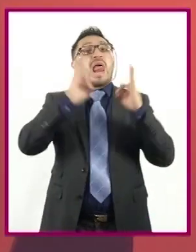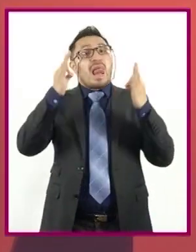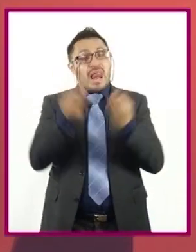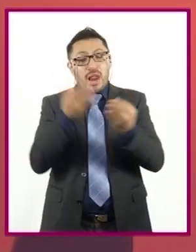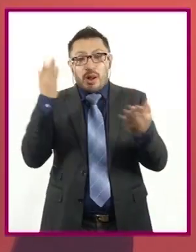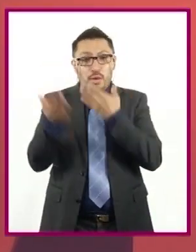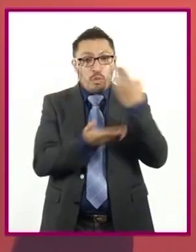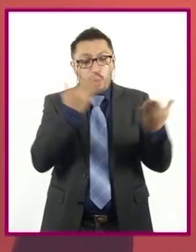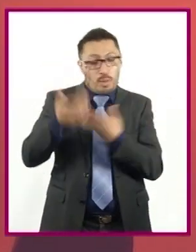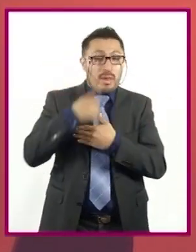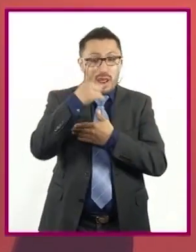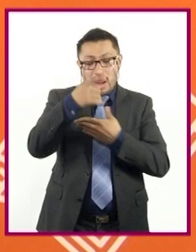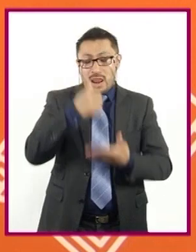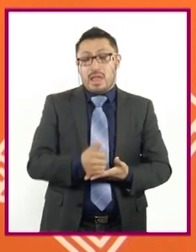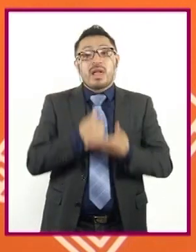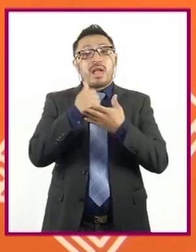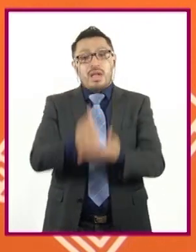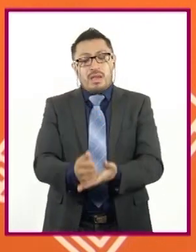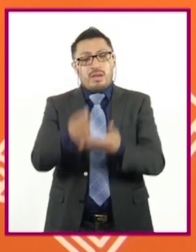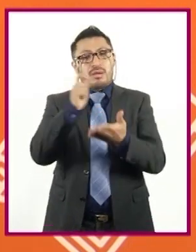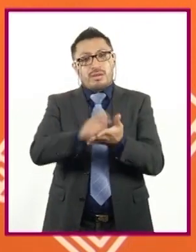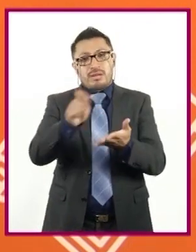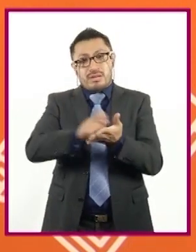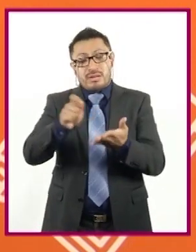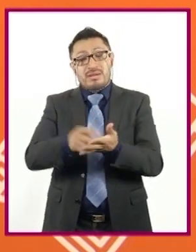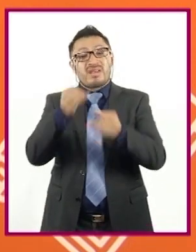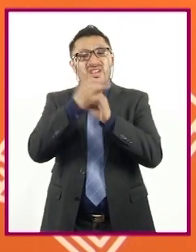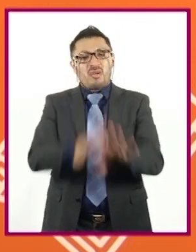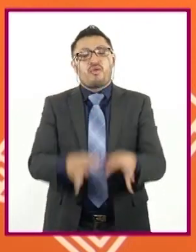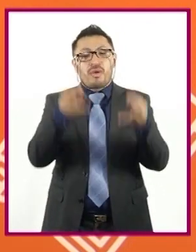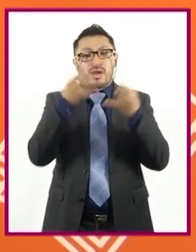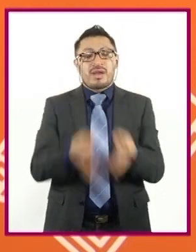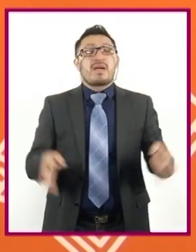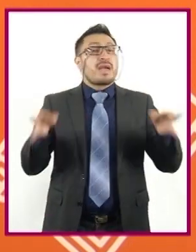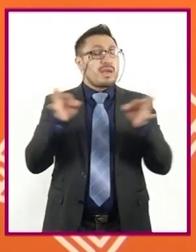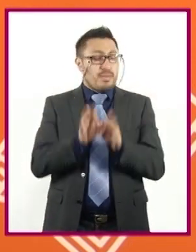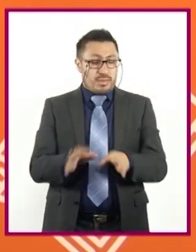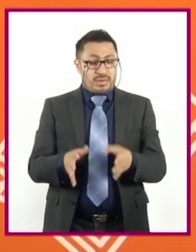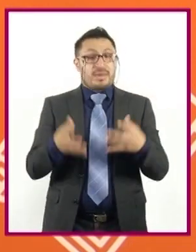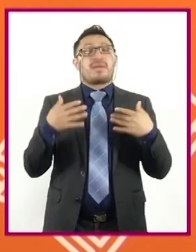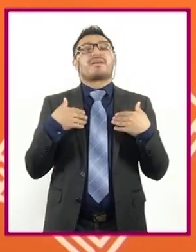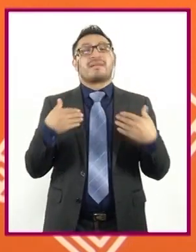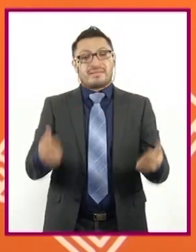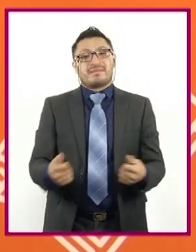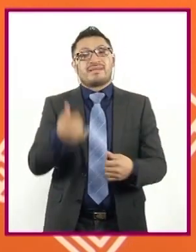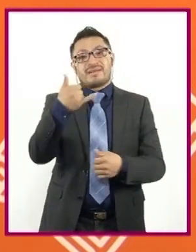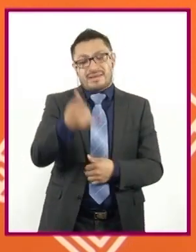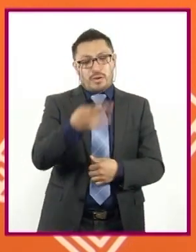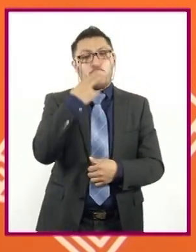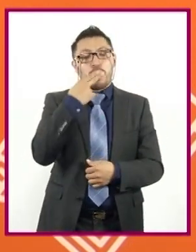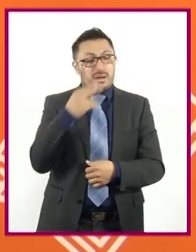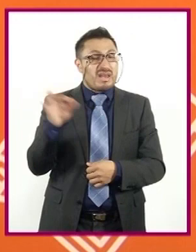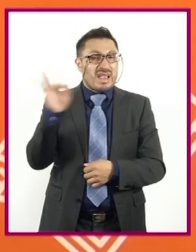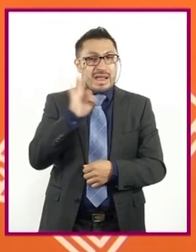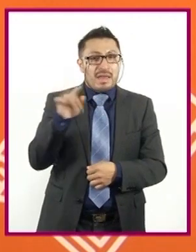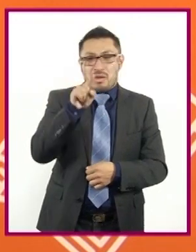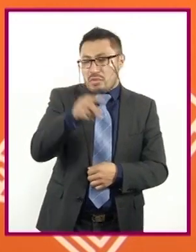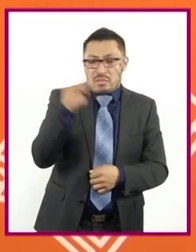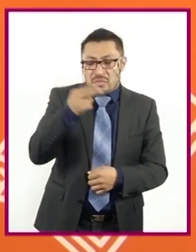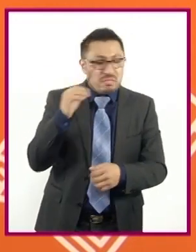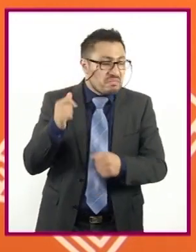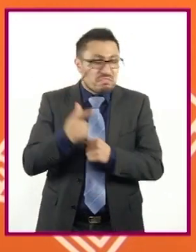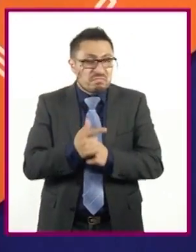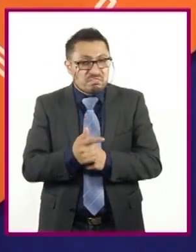que les permitirán concentrar la información significativa y utilizarla en diversos momentos de su vida